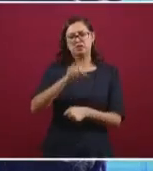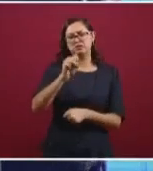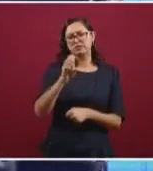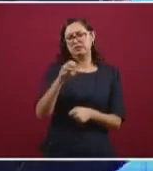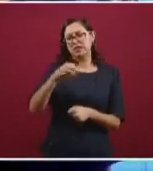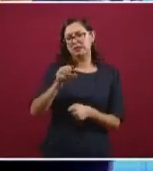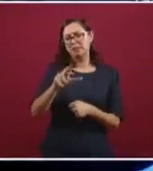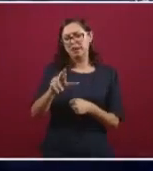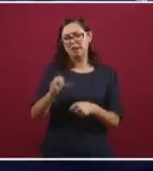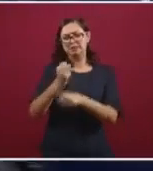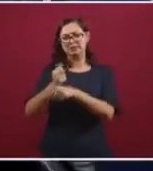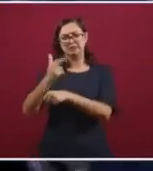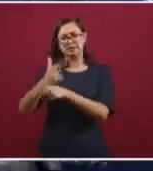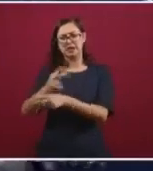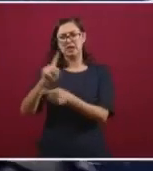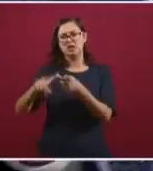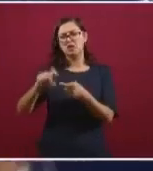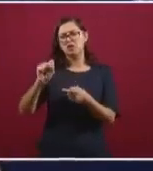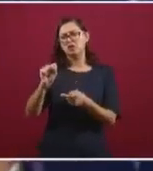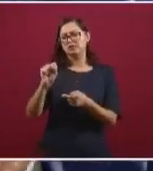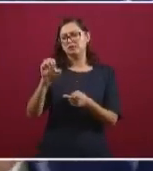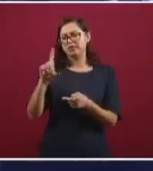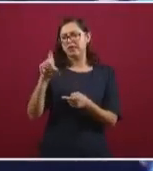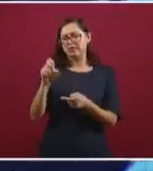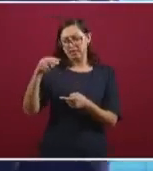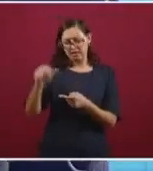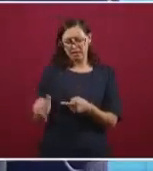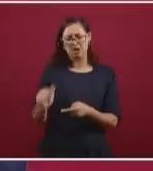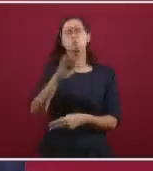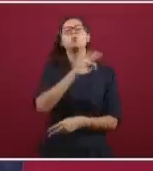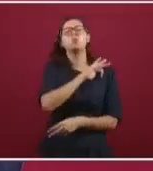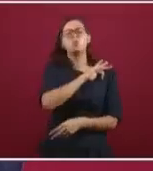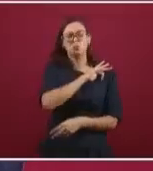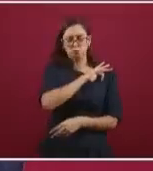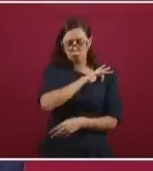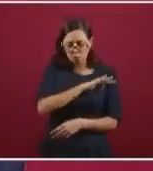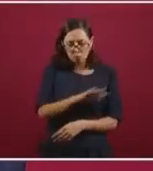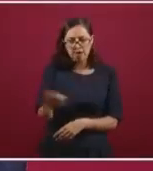y estarían en condiciones de